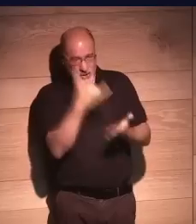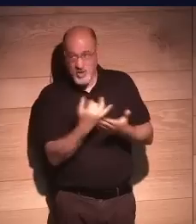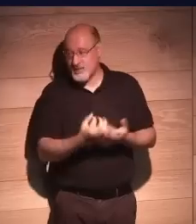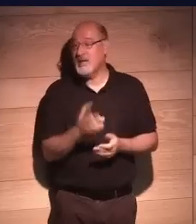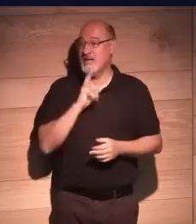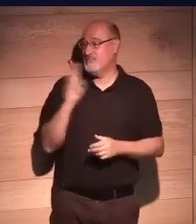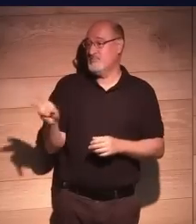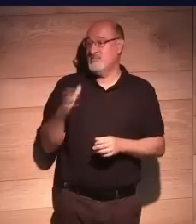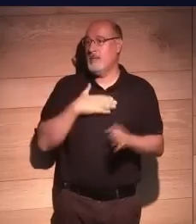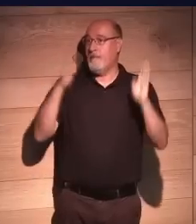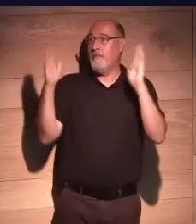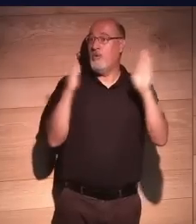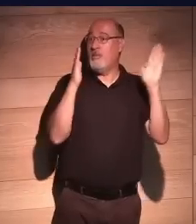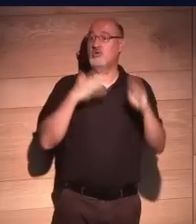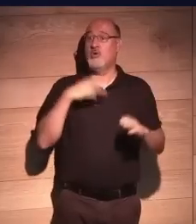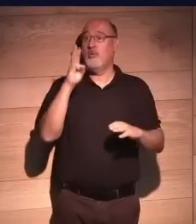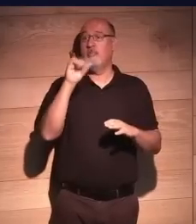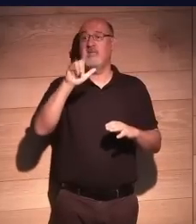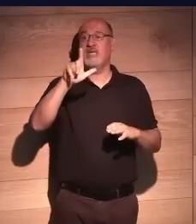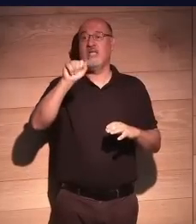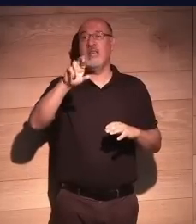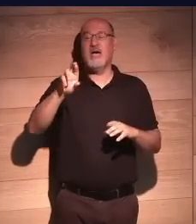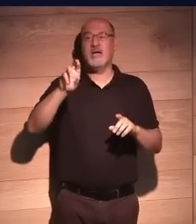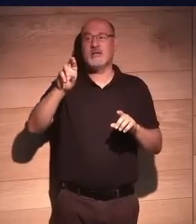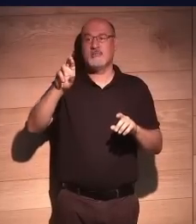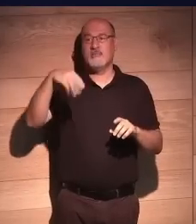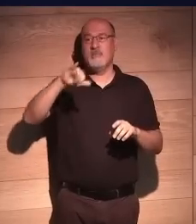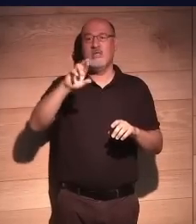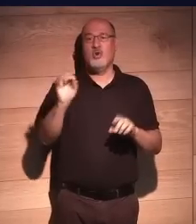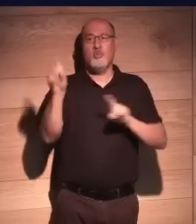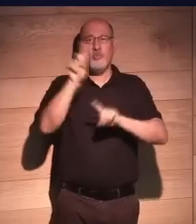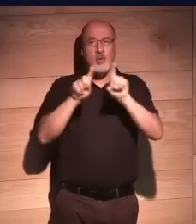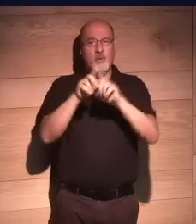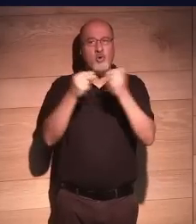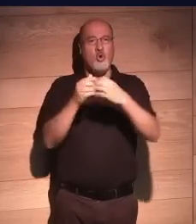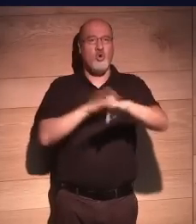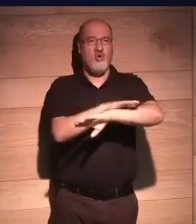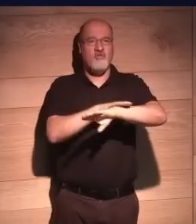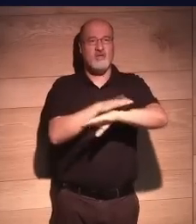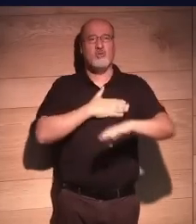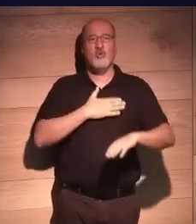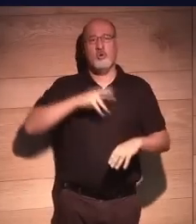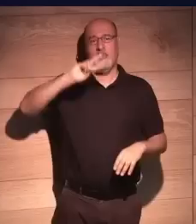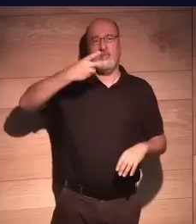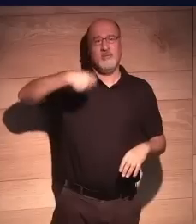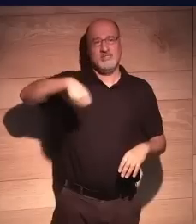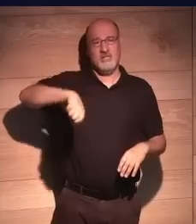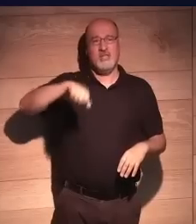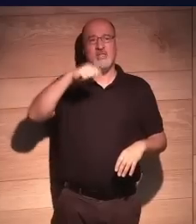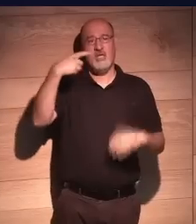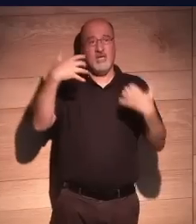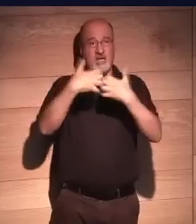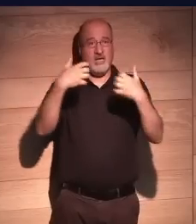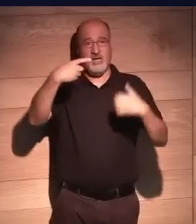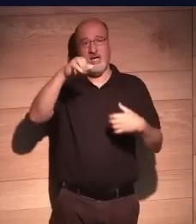era el momento en que Pilar estaba en una situación crítica con el gobierno, que Alfonso Guerra se la quería cargar y Felipe González no la